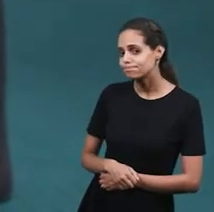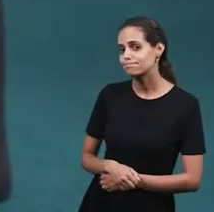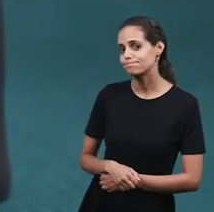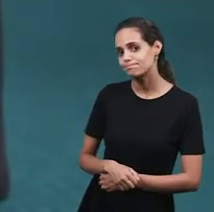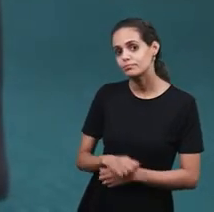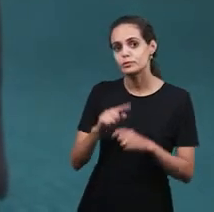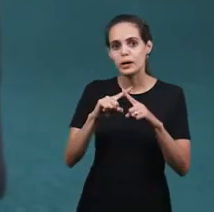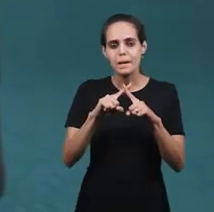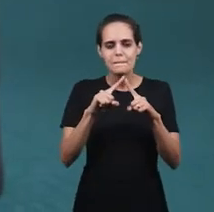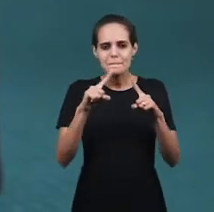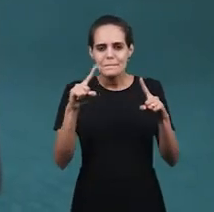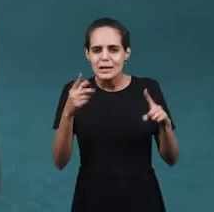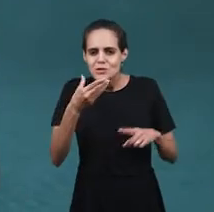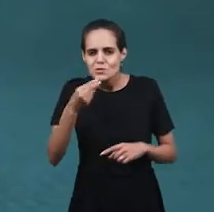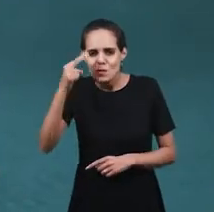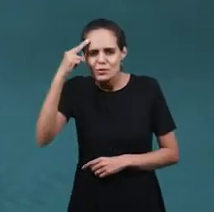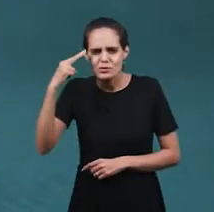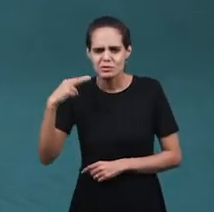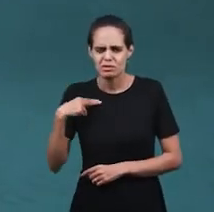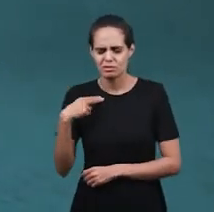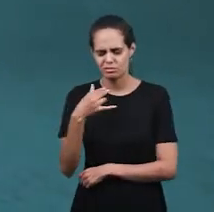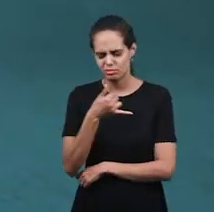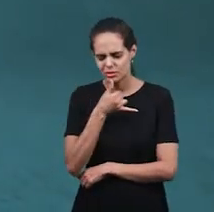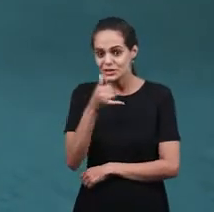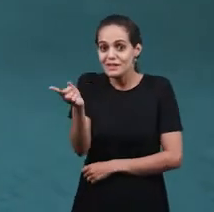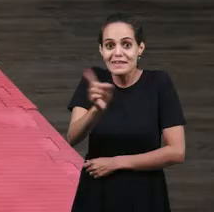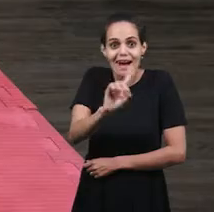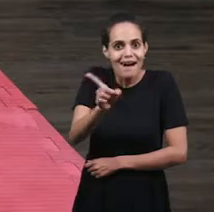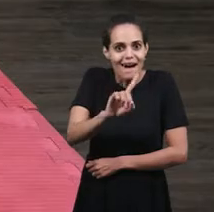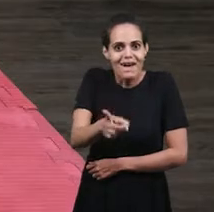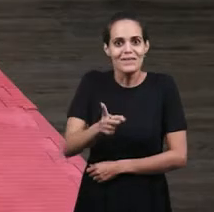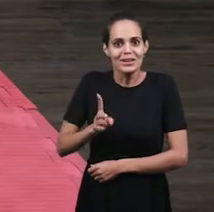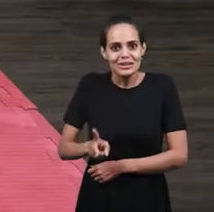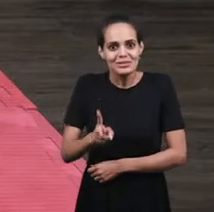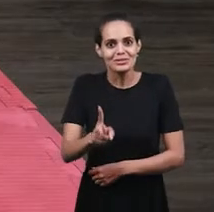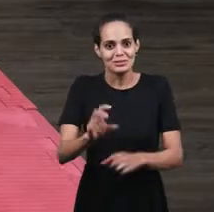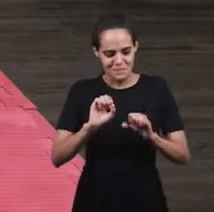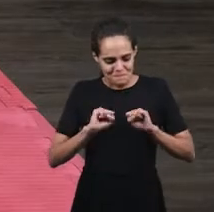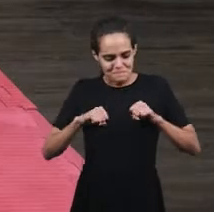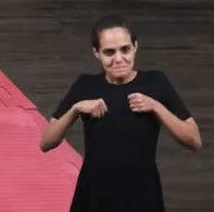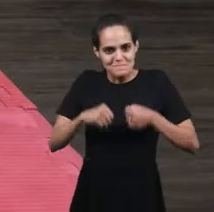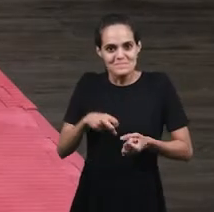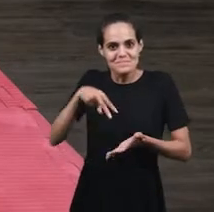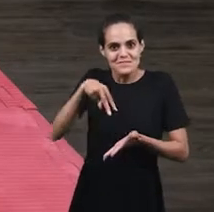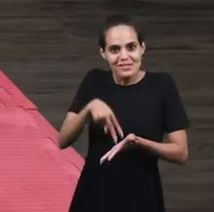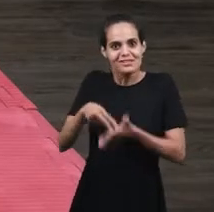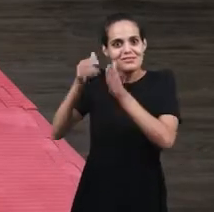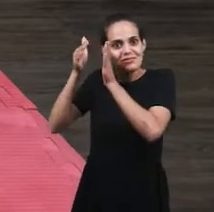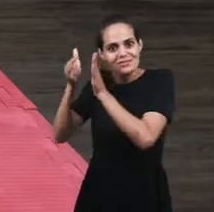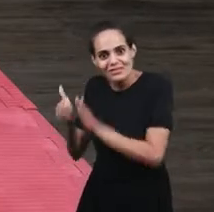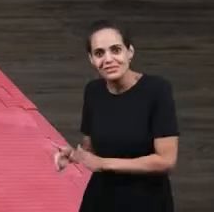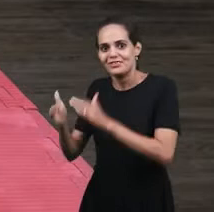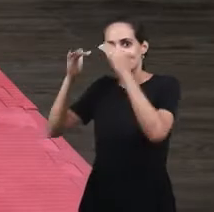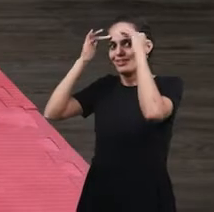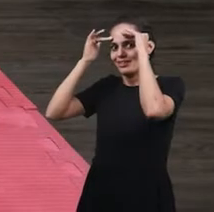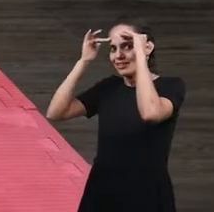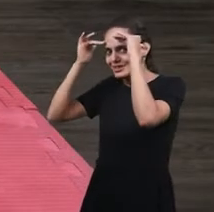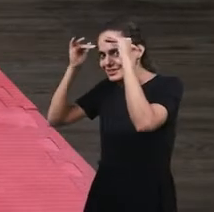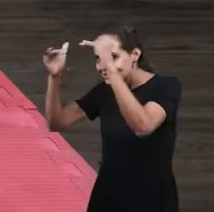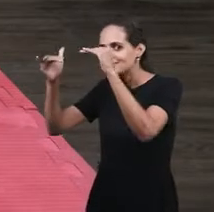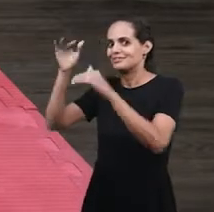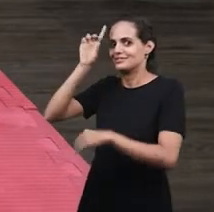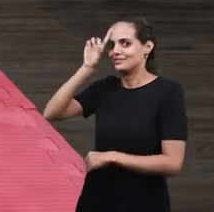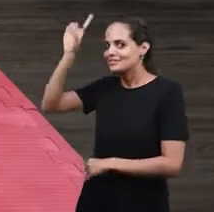Pero José no estaba triste. Él permaneció fiel y confió en